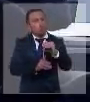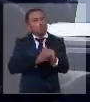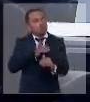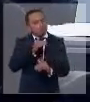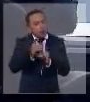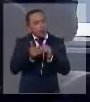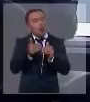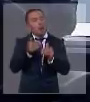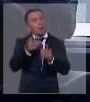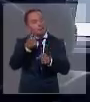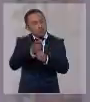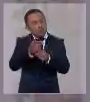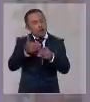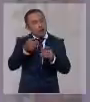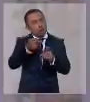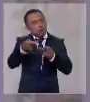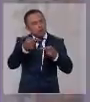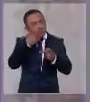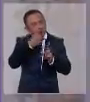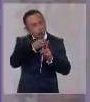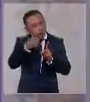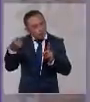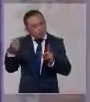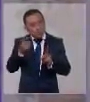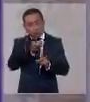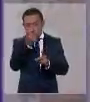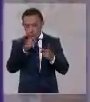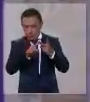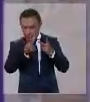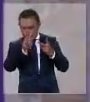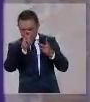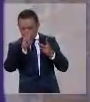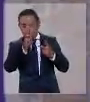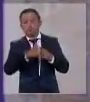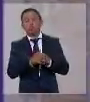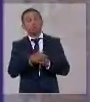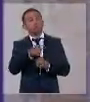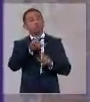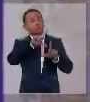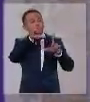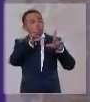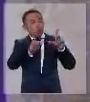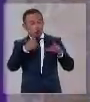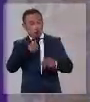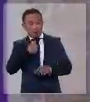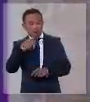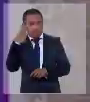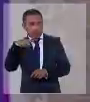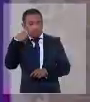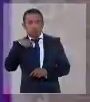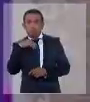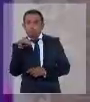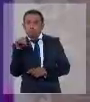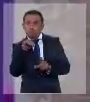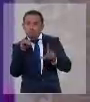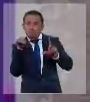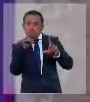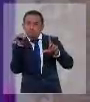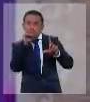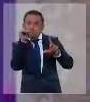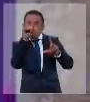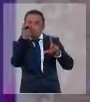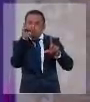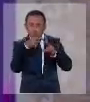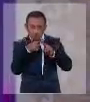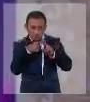tema tiene que ver con la corrupción. Recorro el país. Ya hice un inventario. Hay